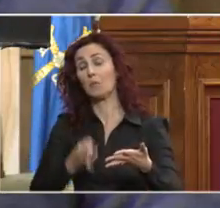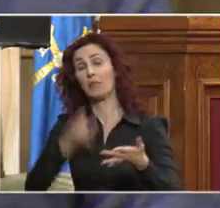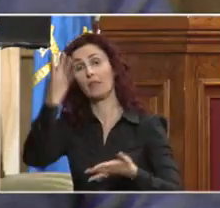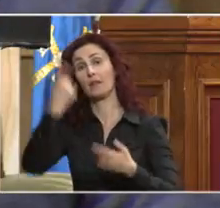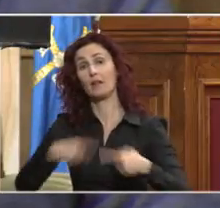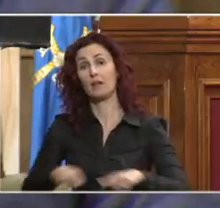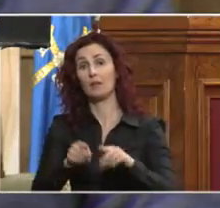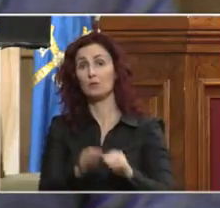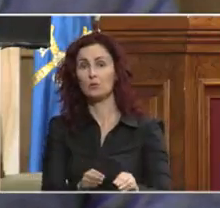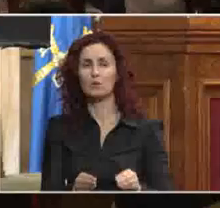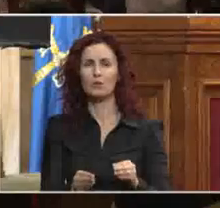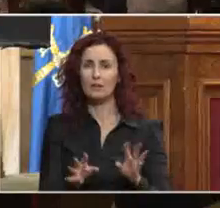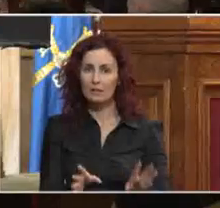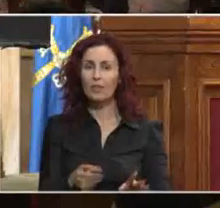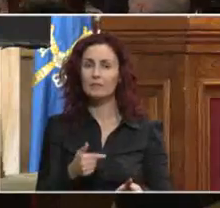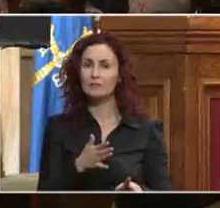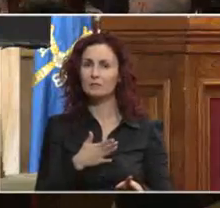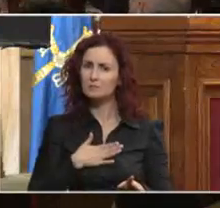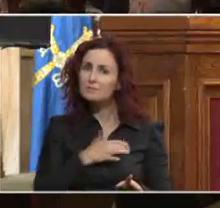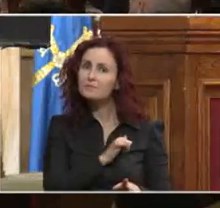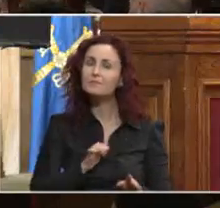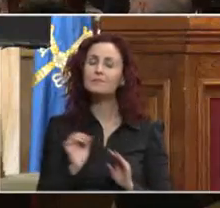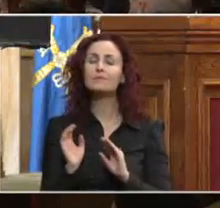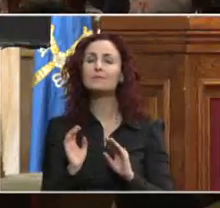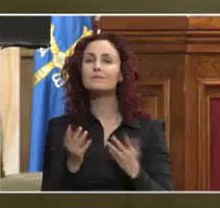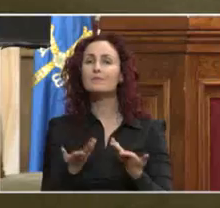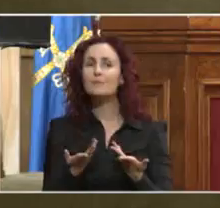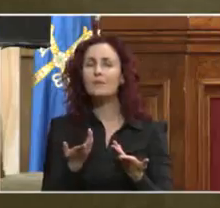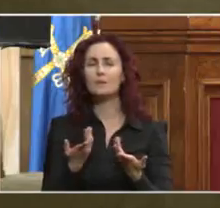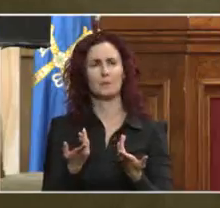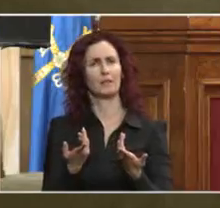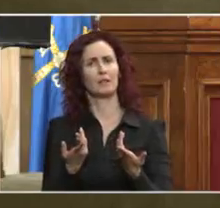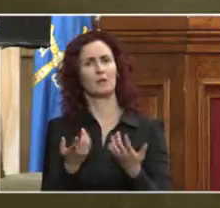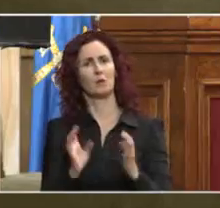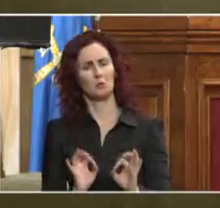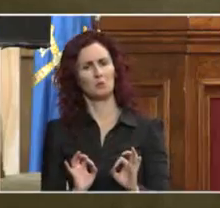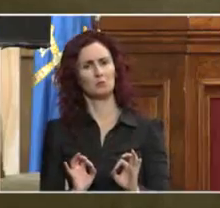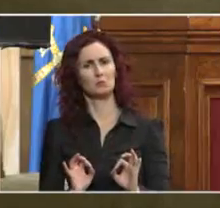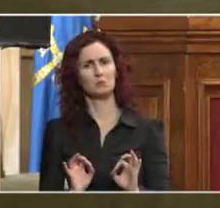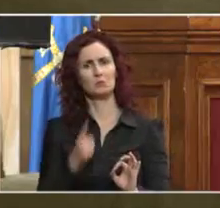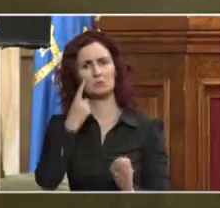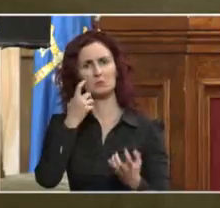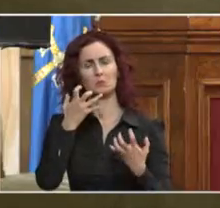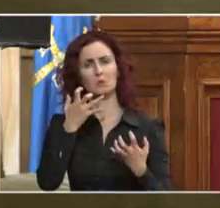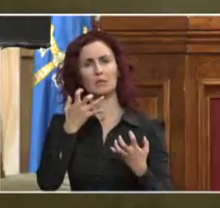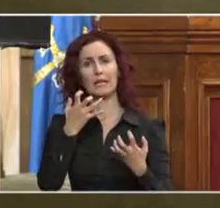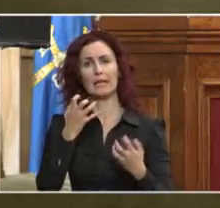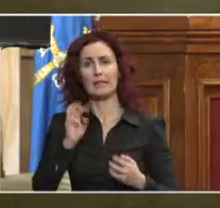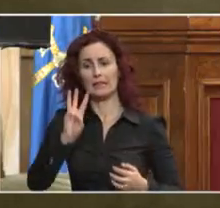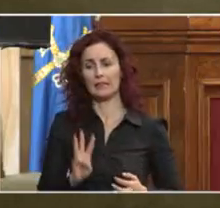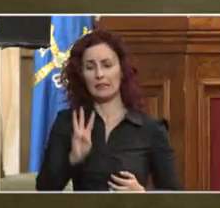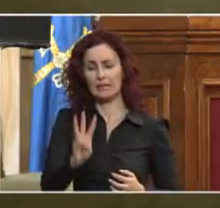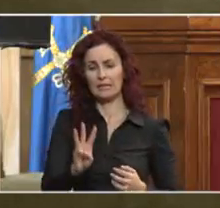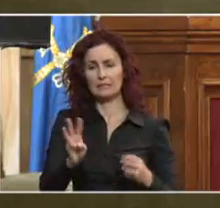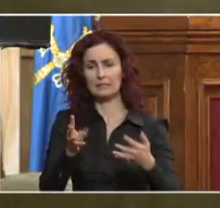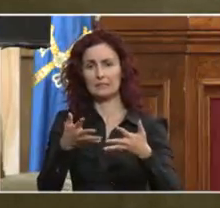terminada. Llama también la atención que acabas de mencionar que hay tres compositores, ¿no? Ahora mismo aquí, pero